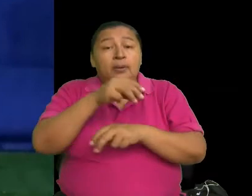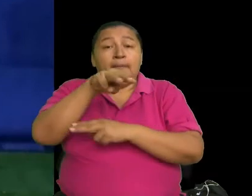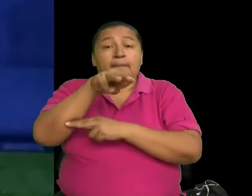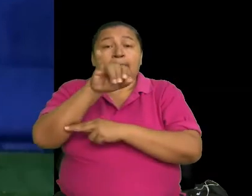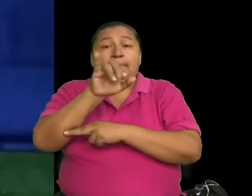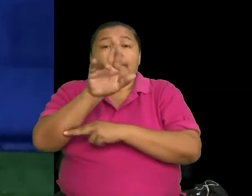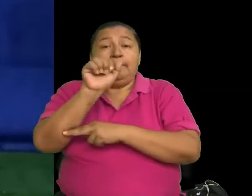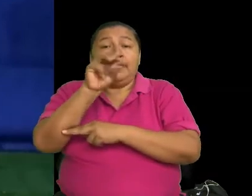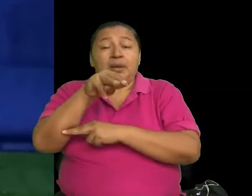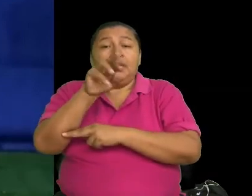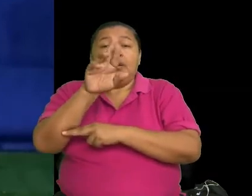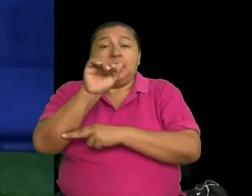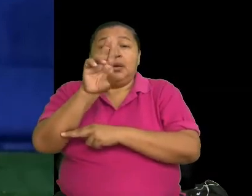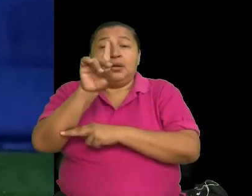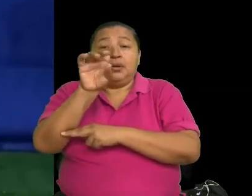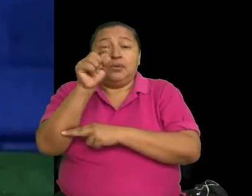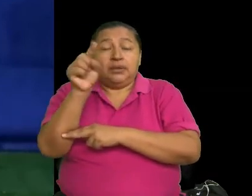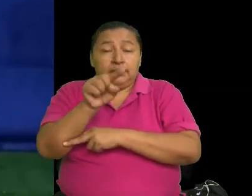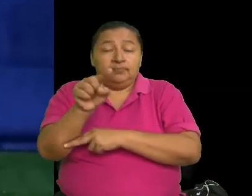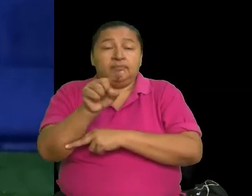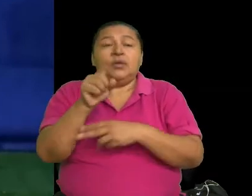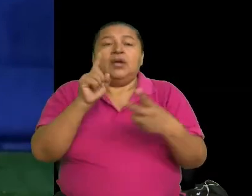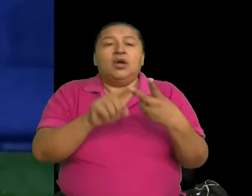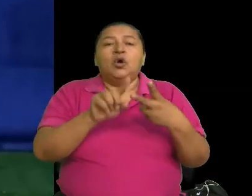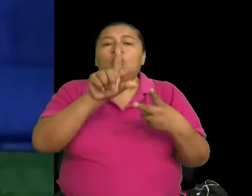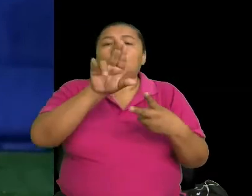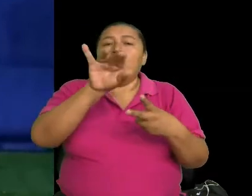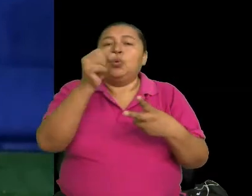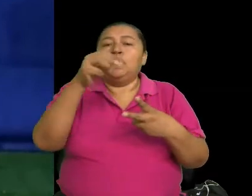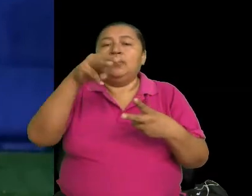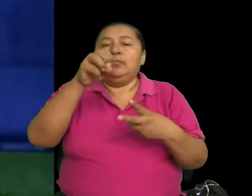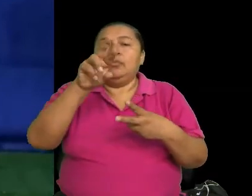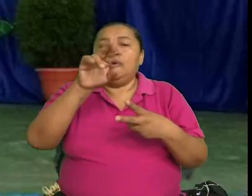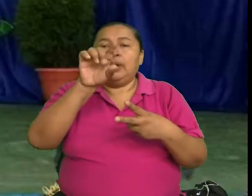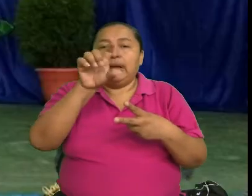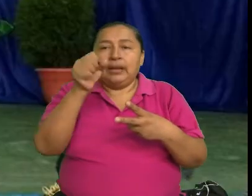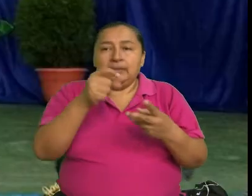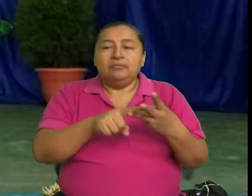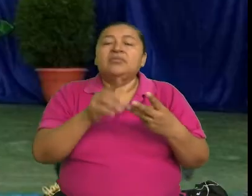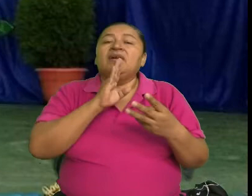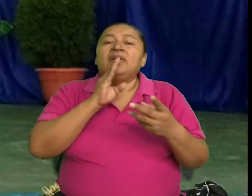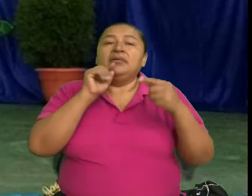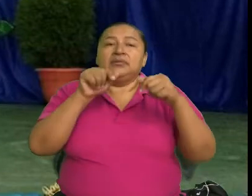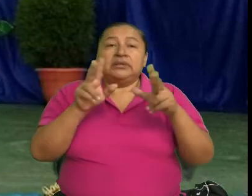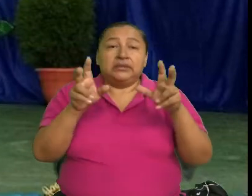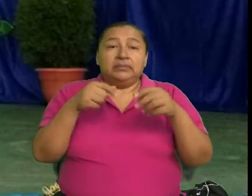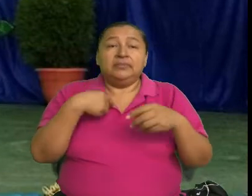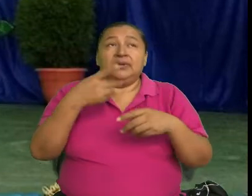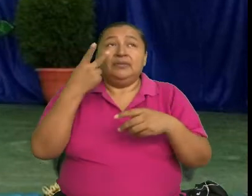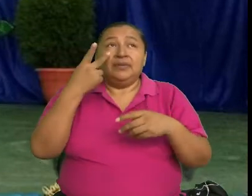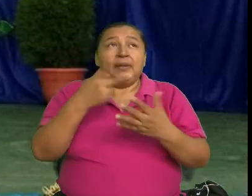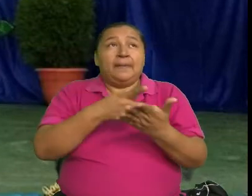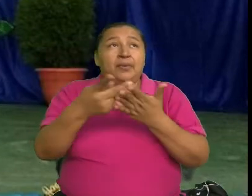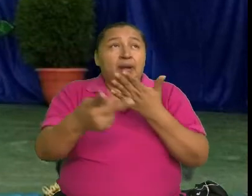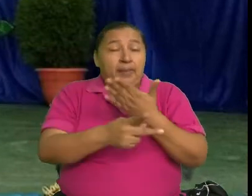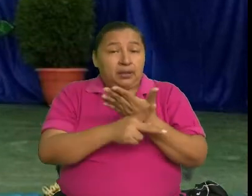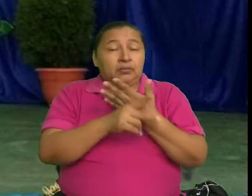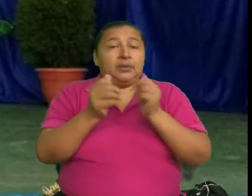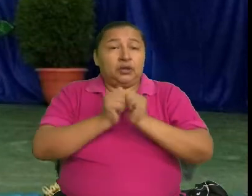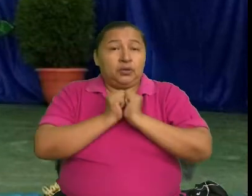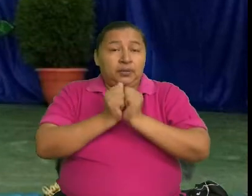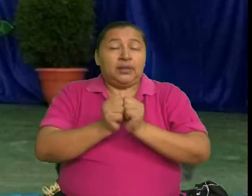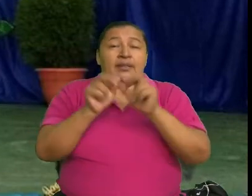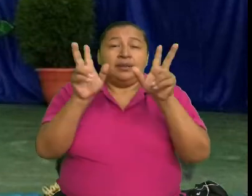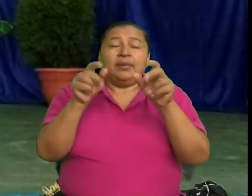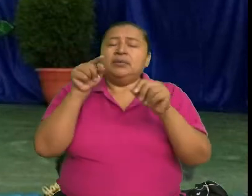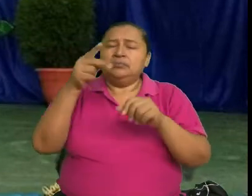Educación. Claro que sí. Te recomiendo a Luis Morales también, para ver si hablas con ellos sobre este plan. Están programados ya para acompañarnos sobre el